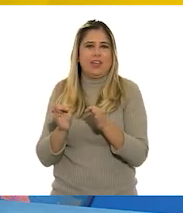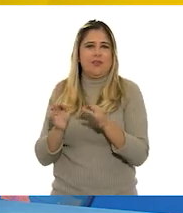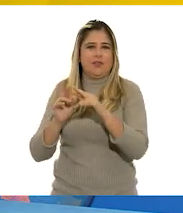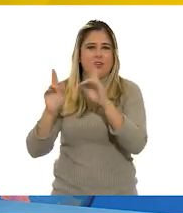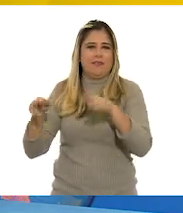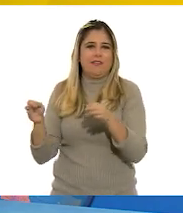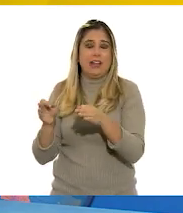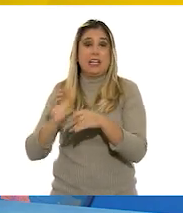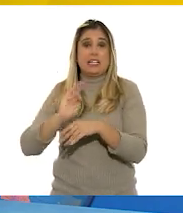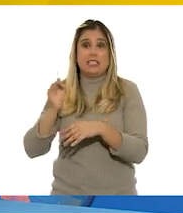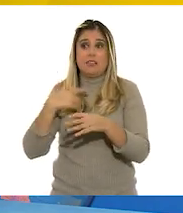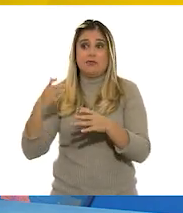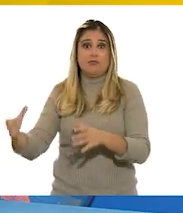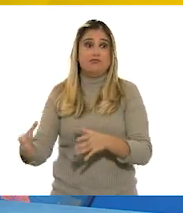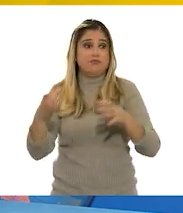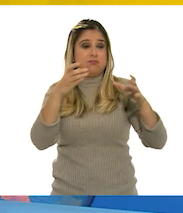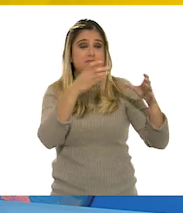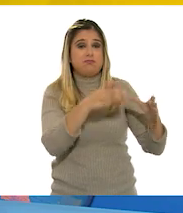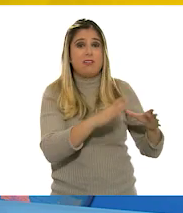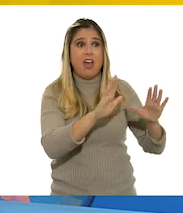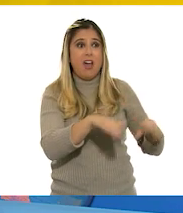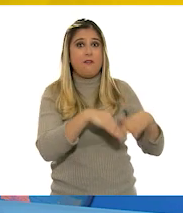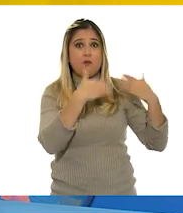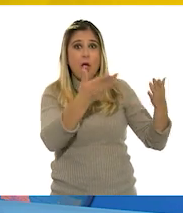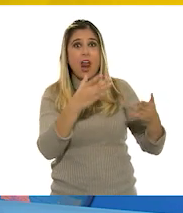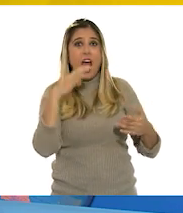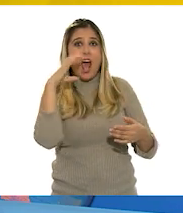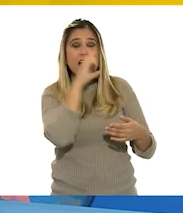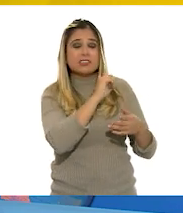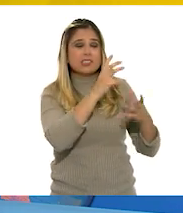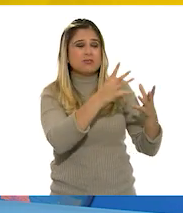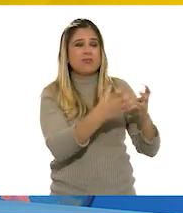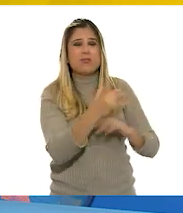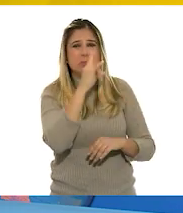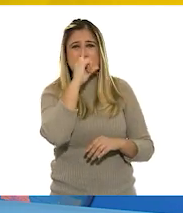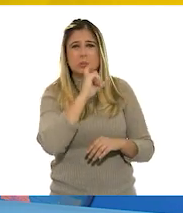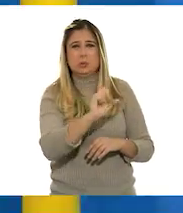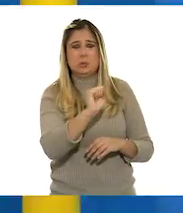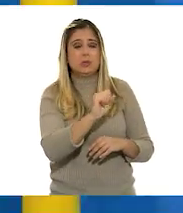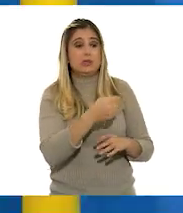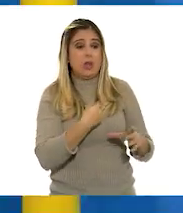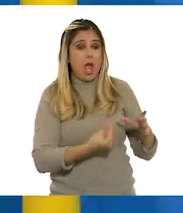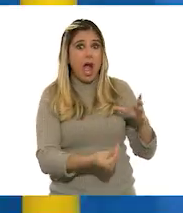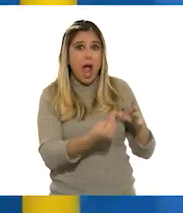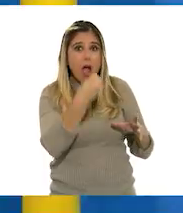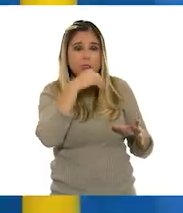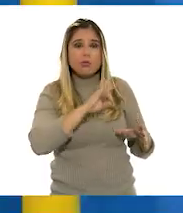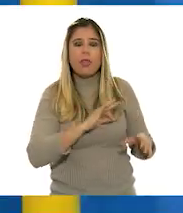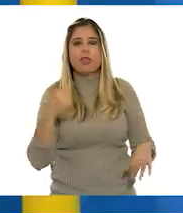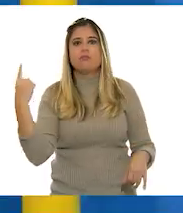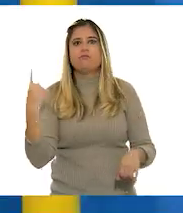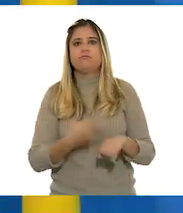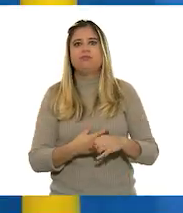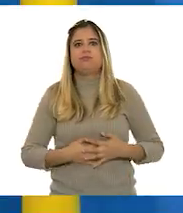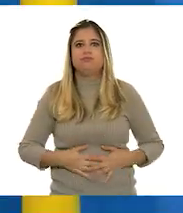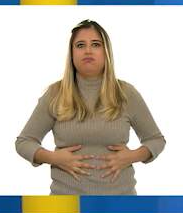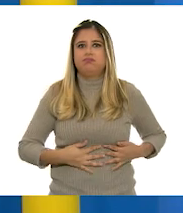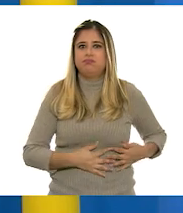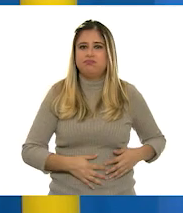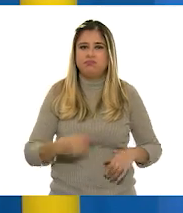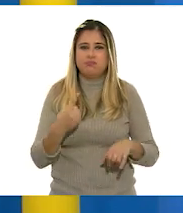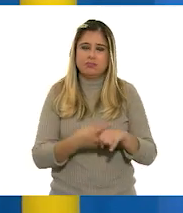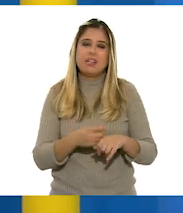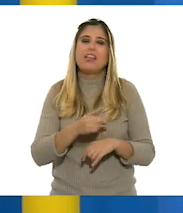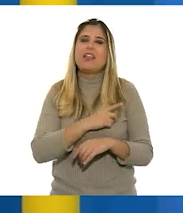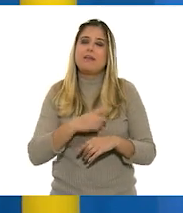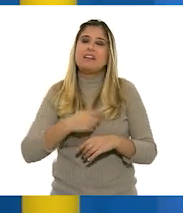lo contrario, si comemos alimentos descompuestos, nos vamos a enfermar. Así es. Deben ser temperaturas de 5